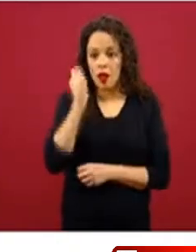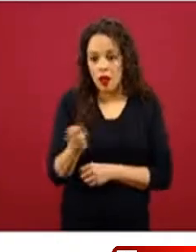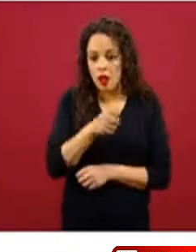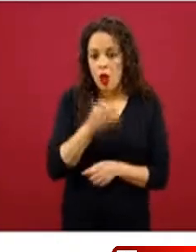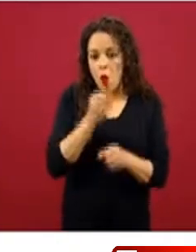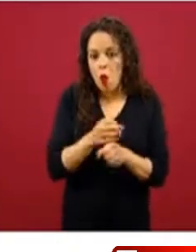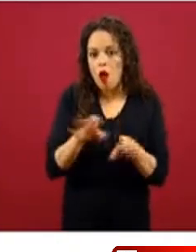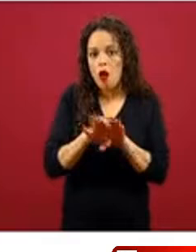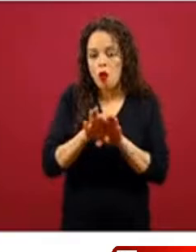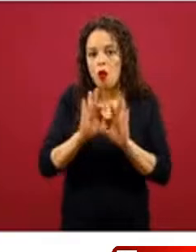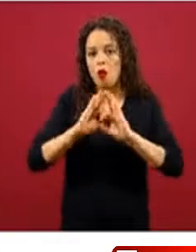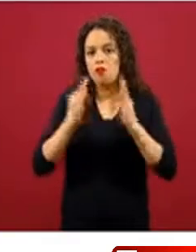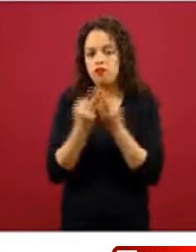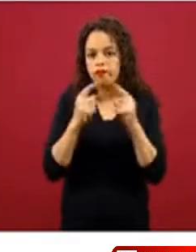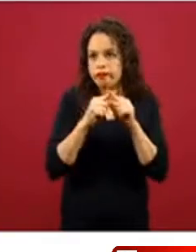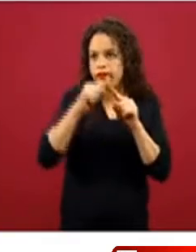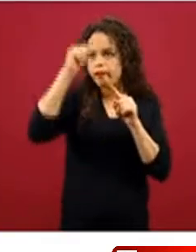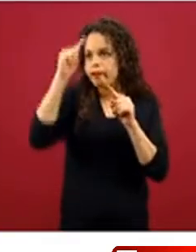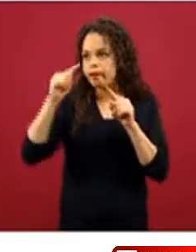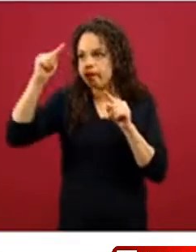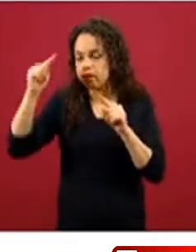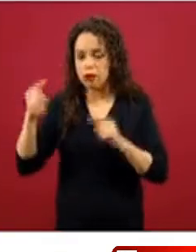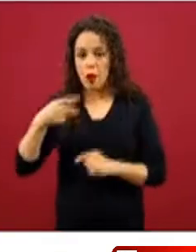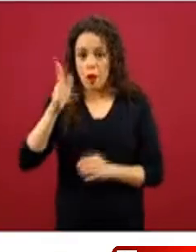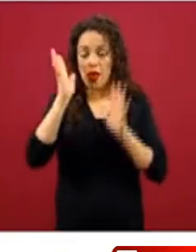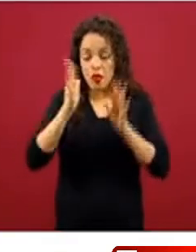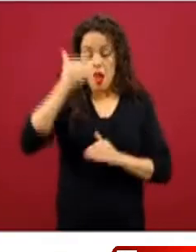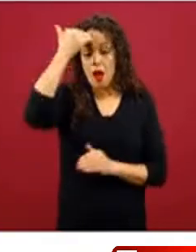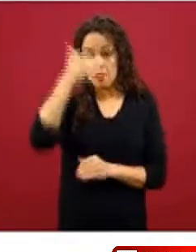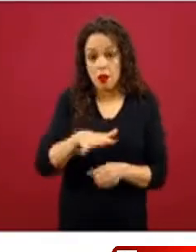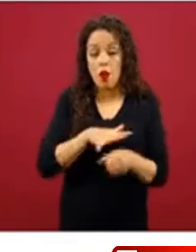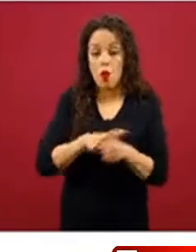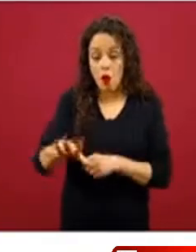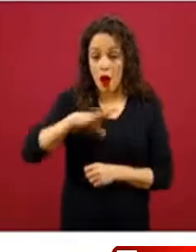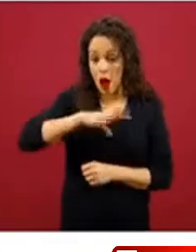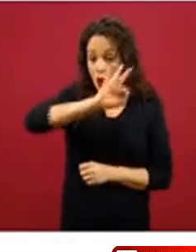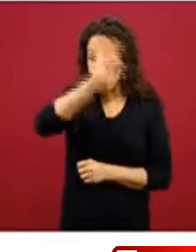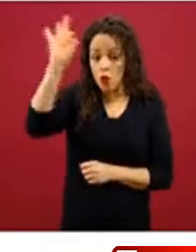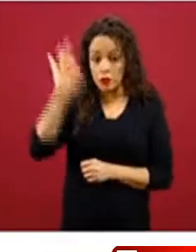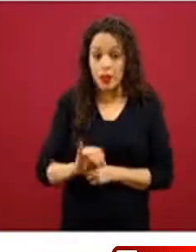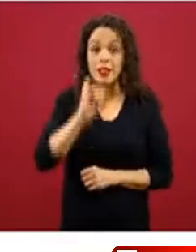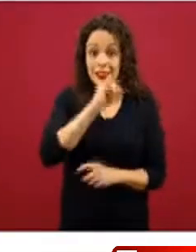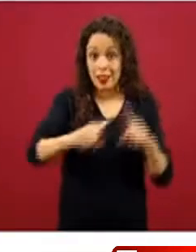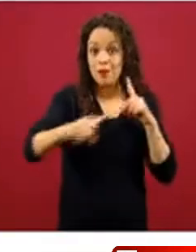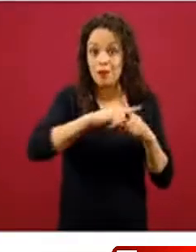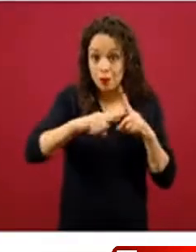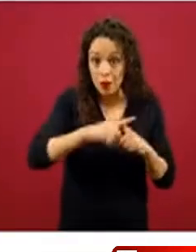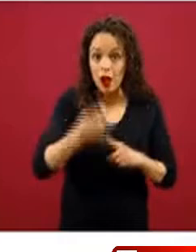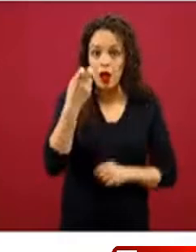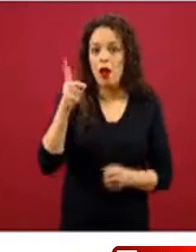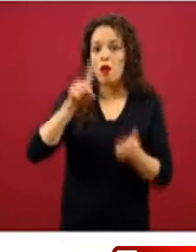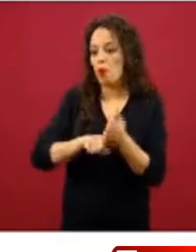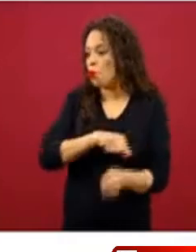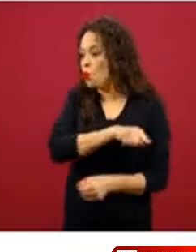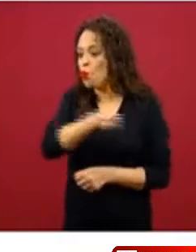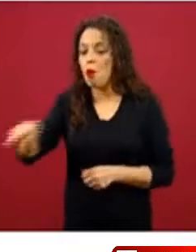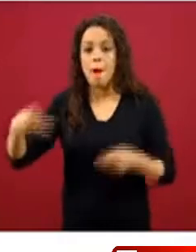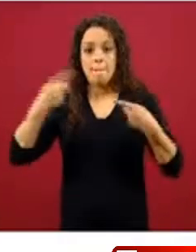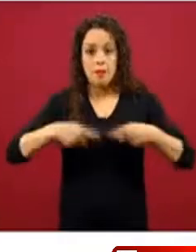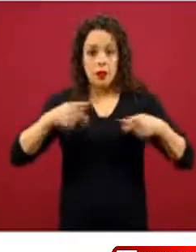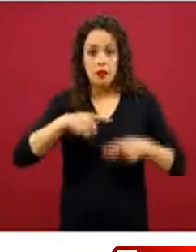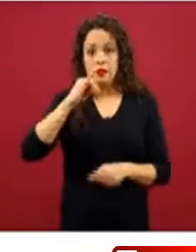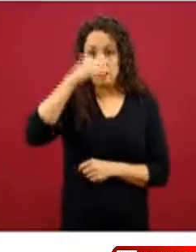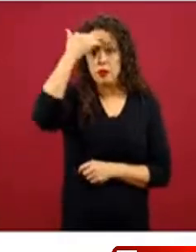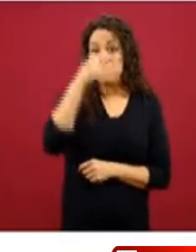cabo. Sin embargo, dado que conocemos cuáles son los porcentajes de positividad, es decir, de todas aquellas personas que se